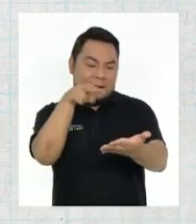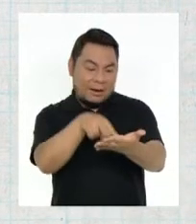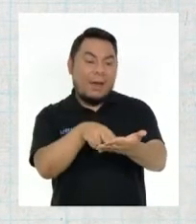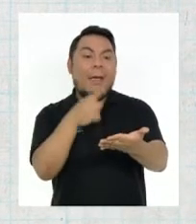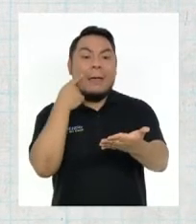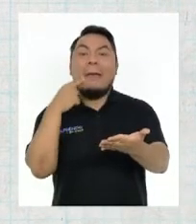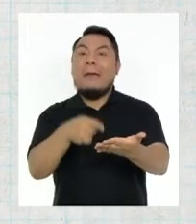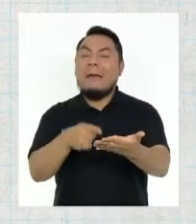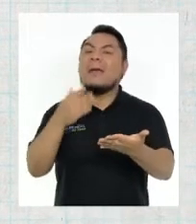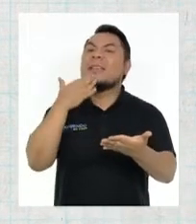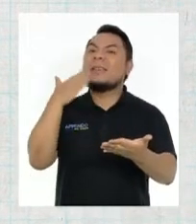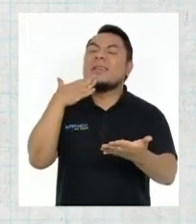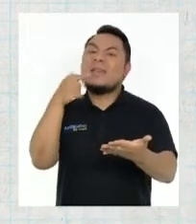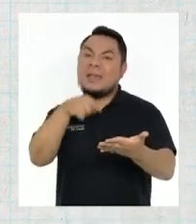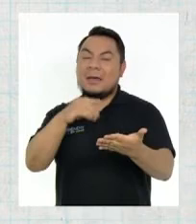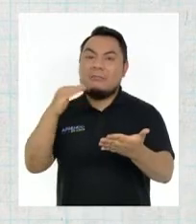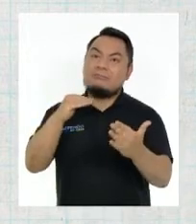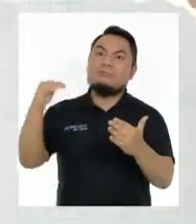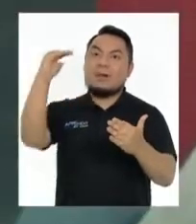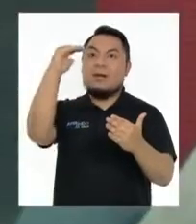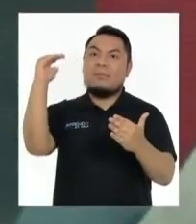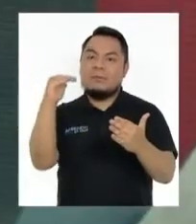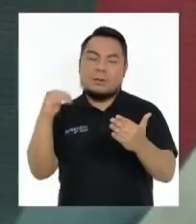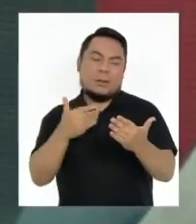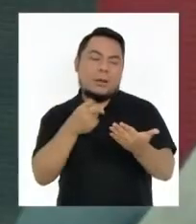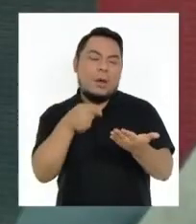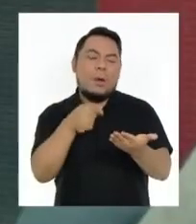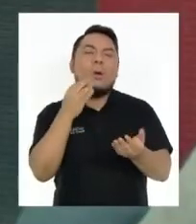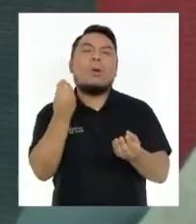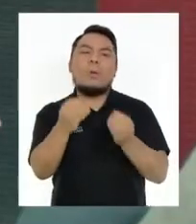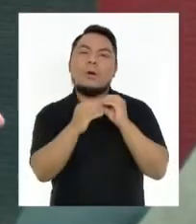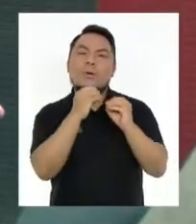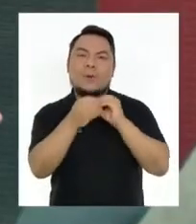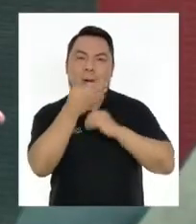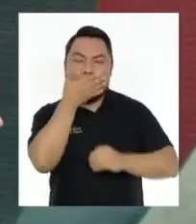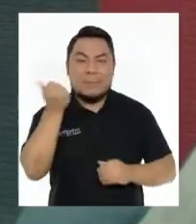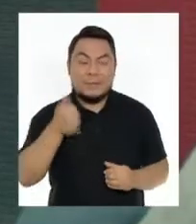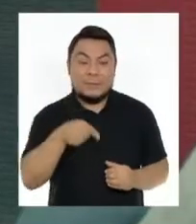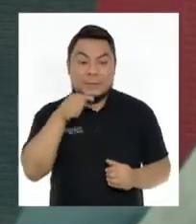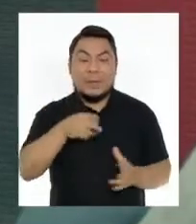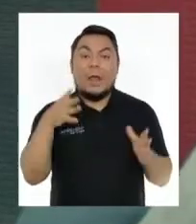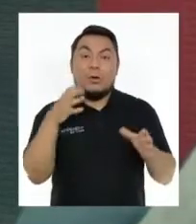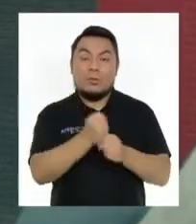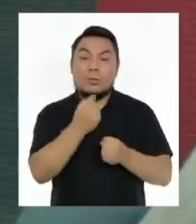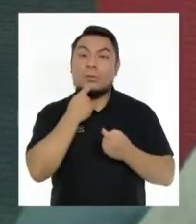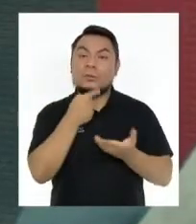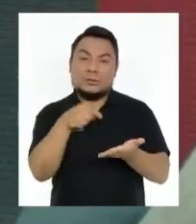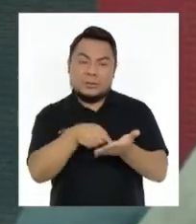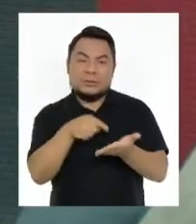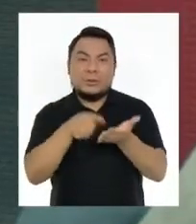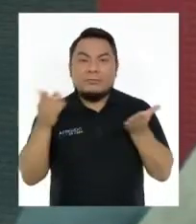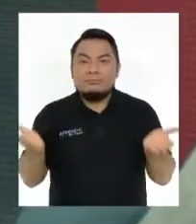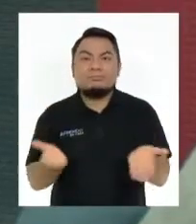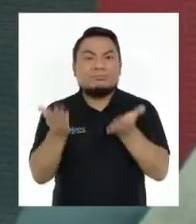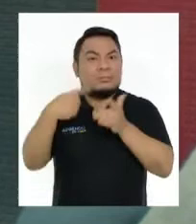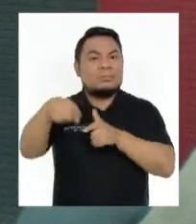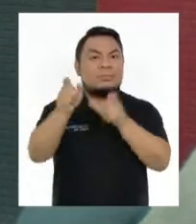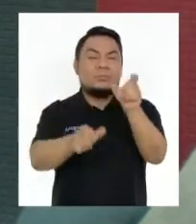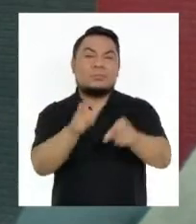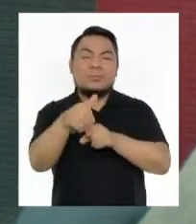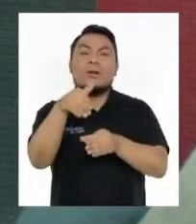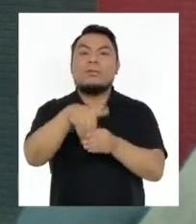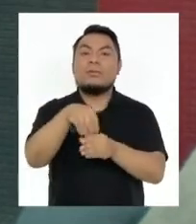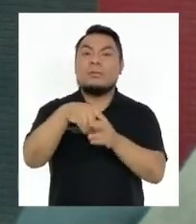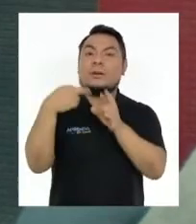observado con la intención de obtener mejoras. En nuestro caso, se espera que dichas conclusiones motiven la participación ciudadana con un